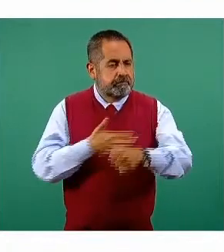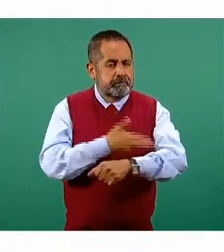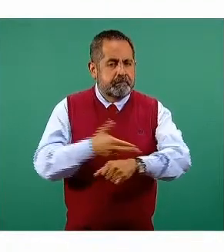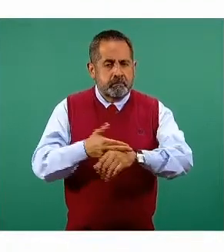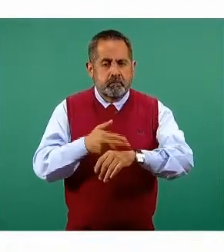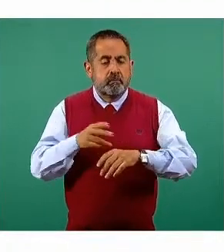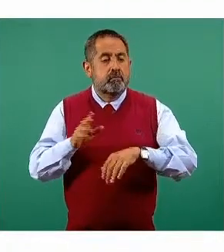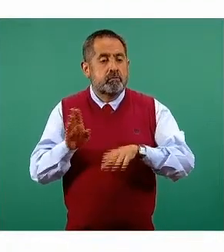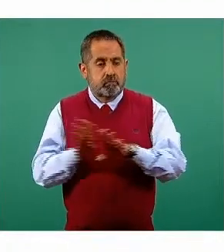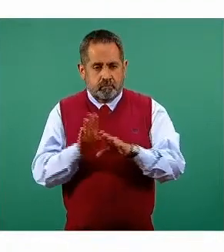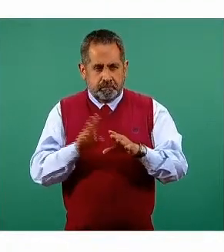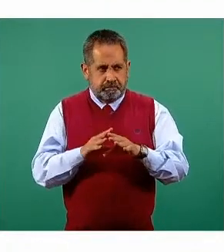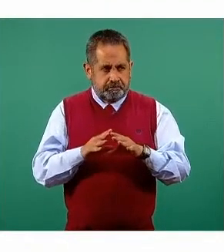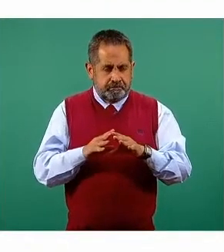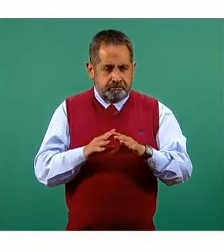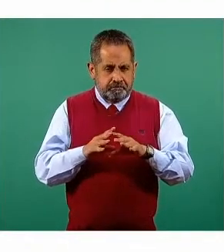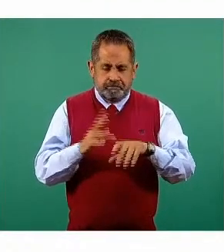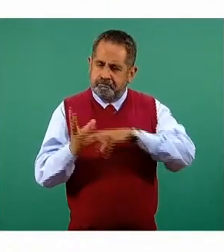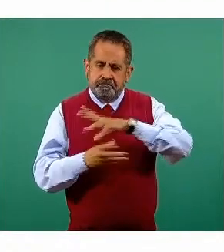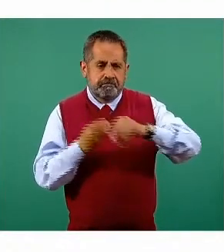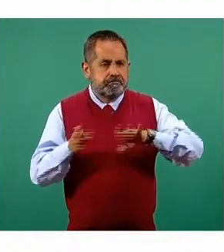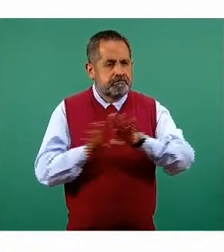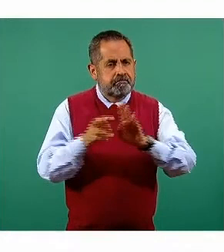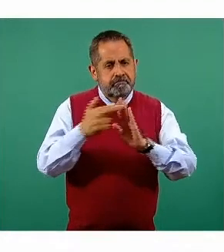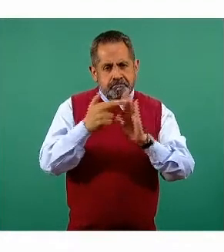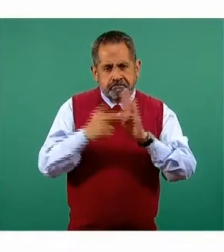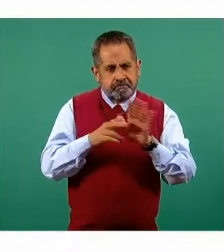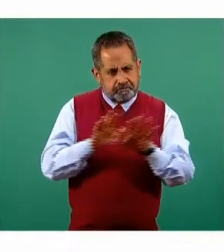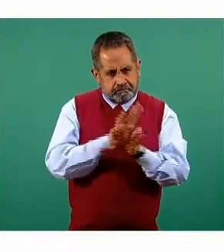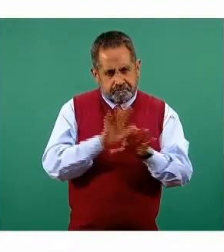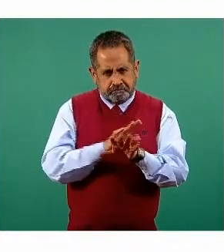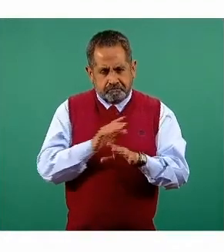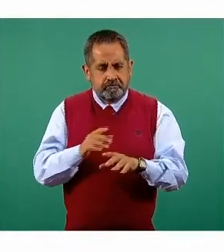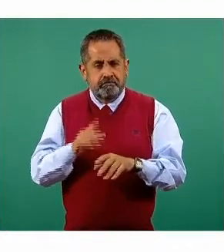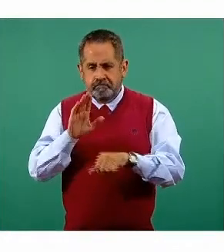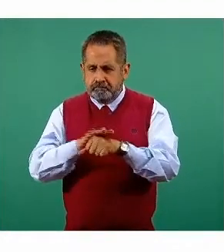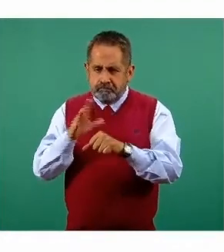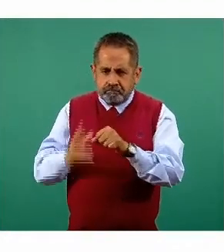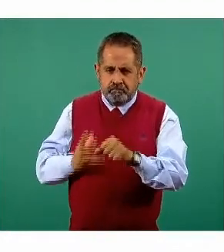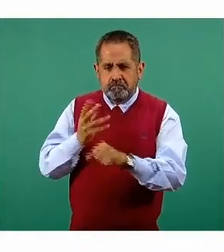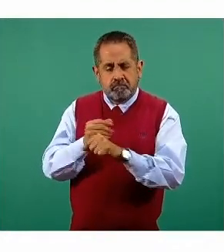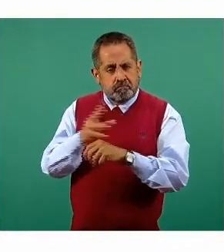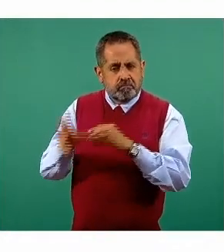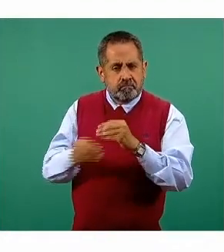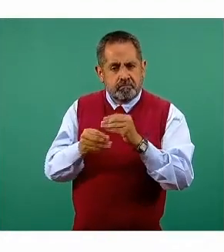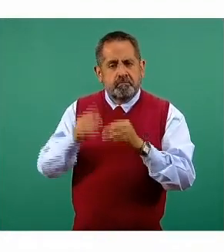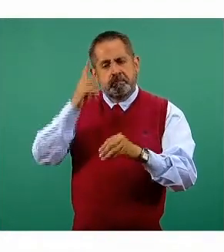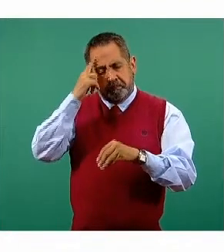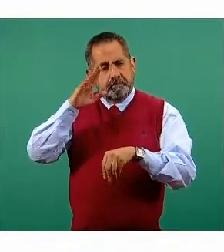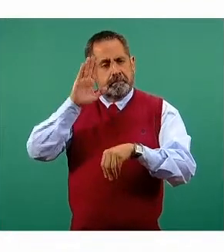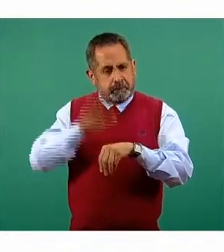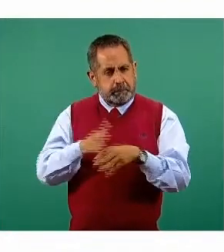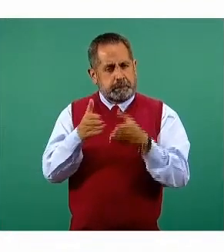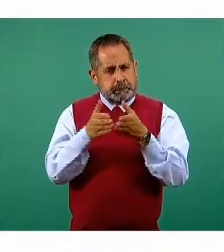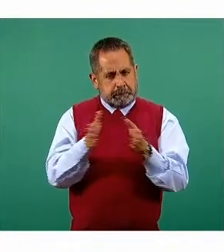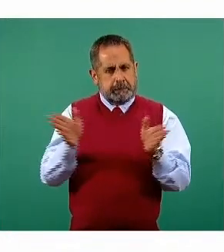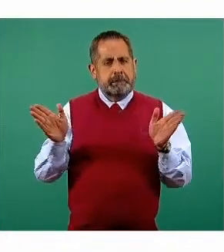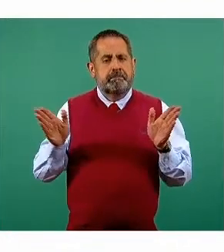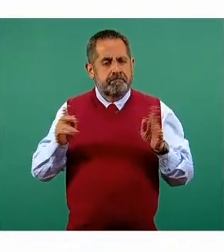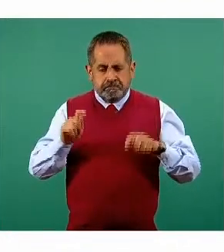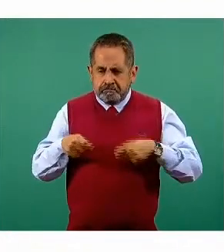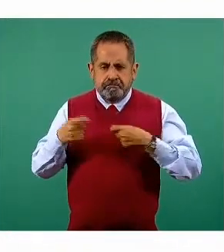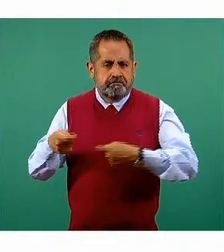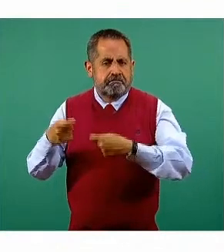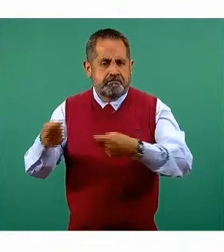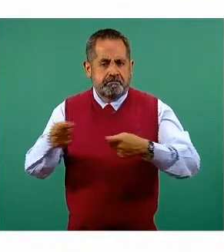de la reconfiguración del operativo de vacunación, que ha sido reforzado para ampliar, como detallábamos ayer,